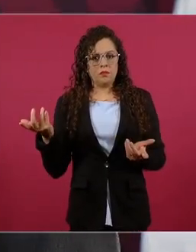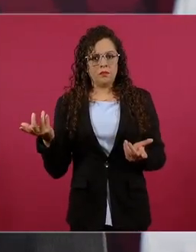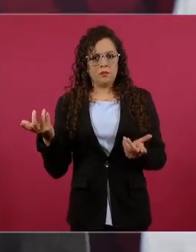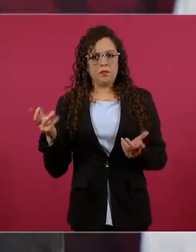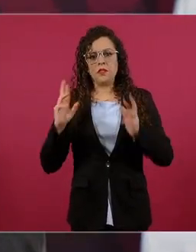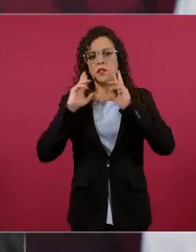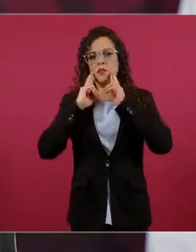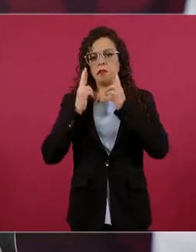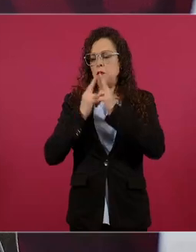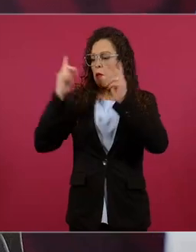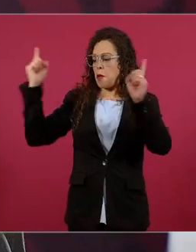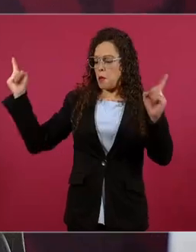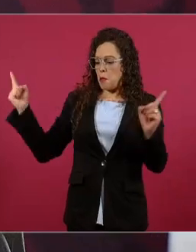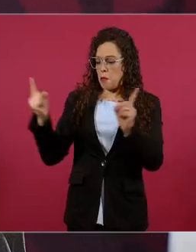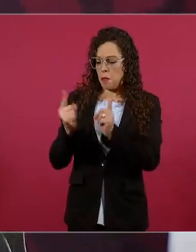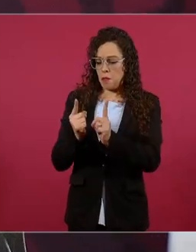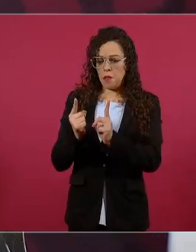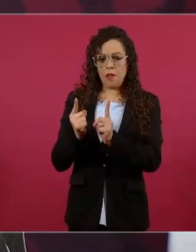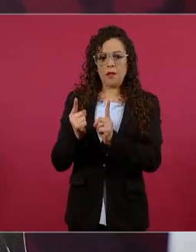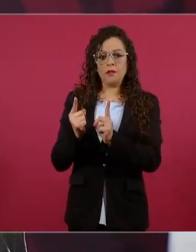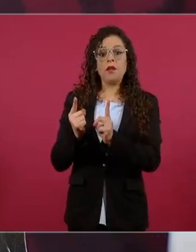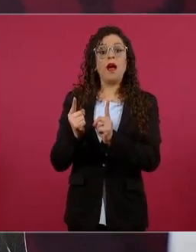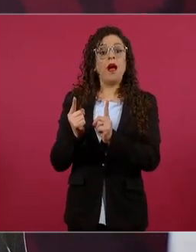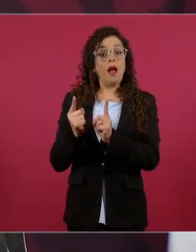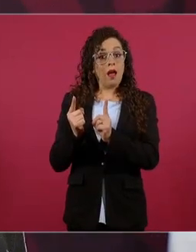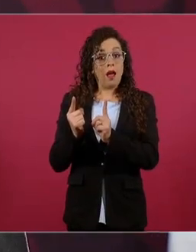carísimos, joyas,